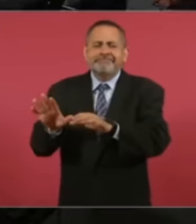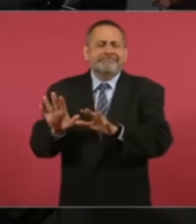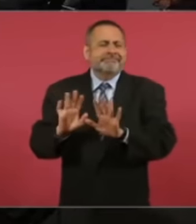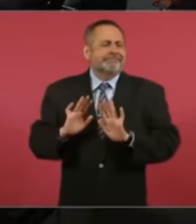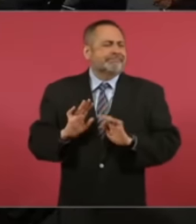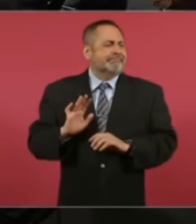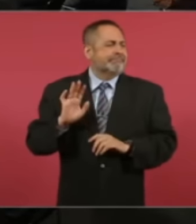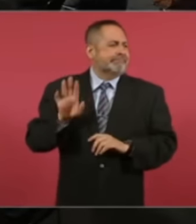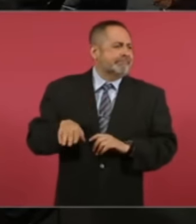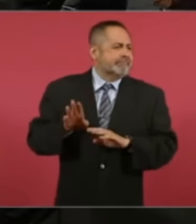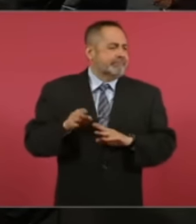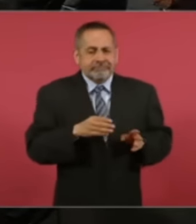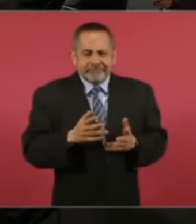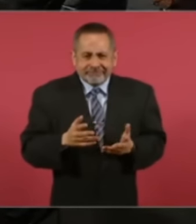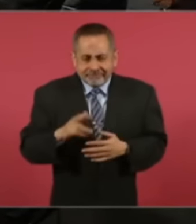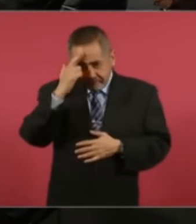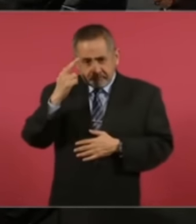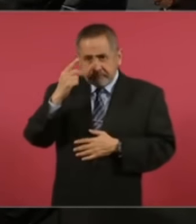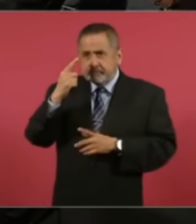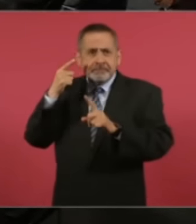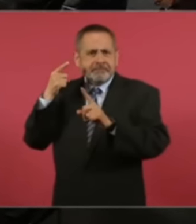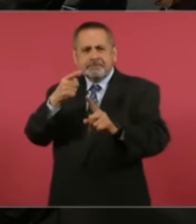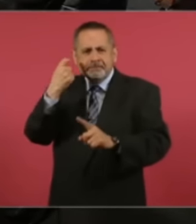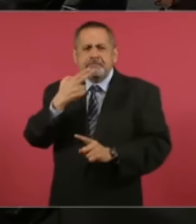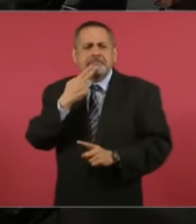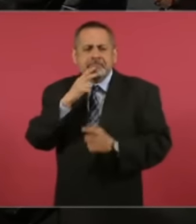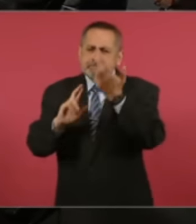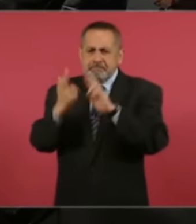los postulados revolucionarios